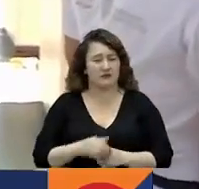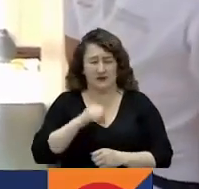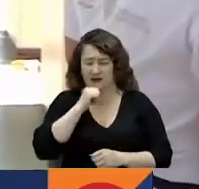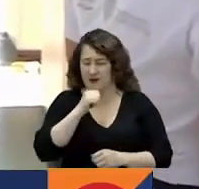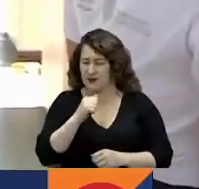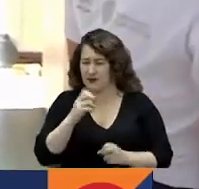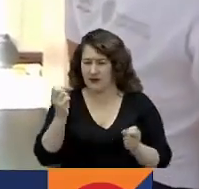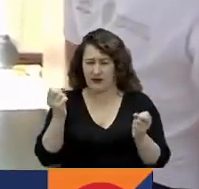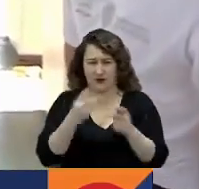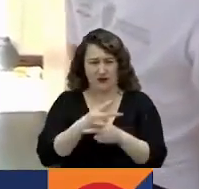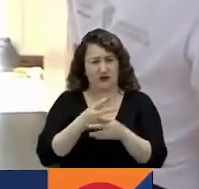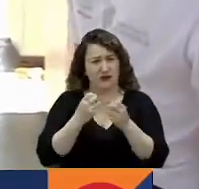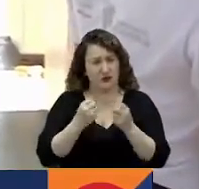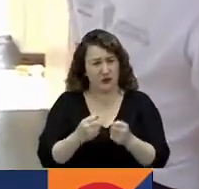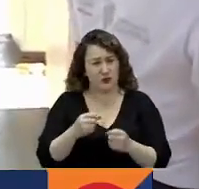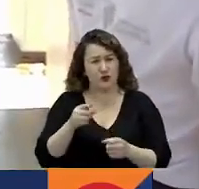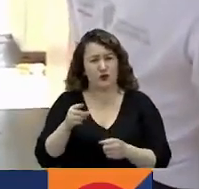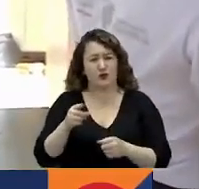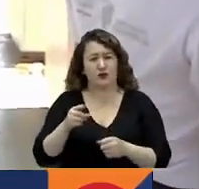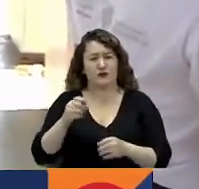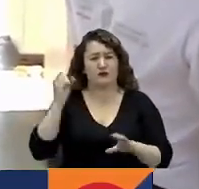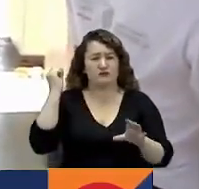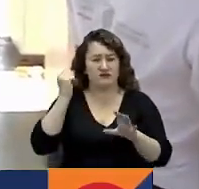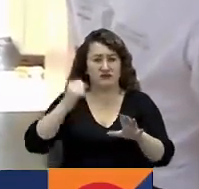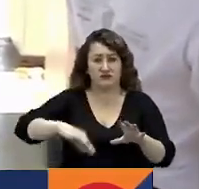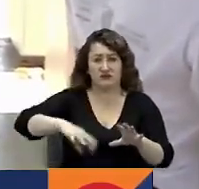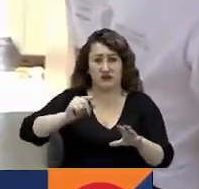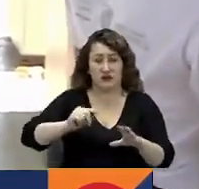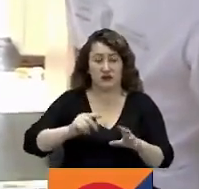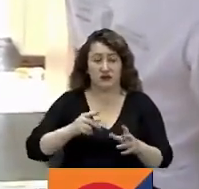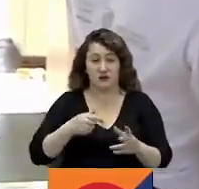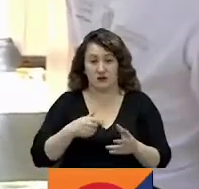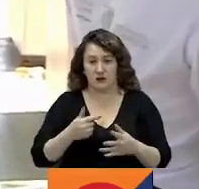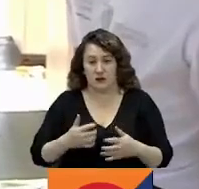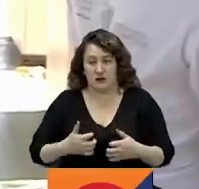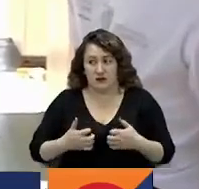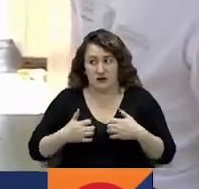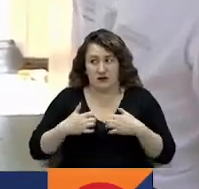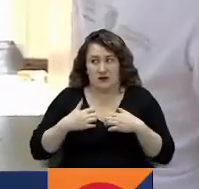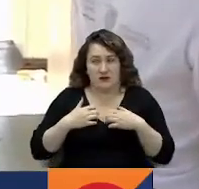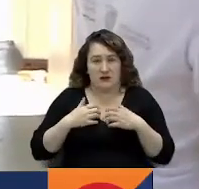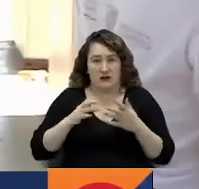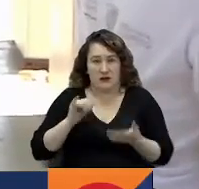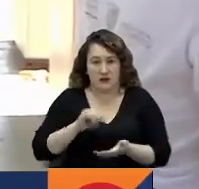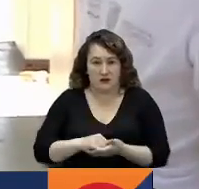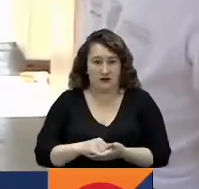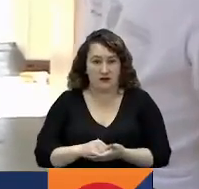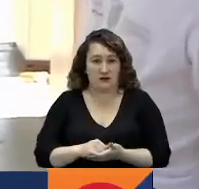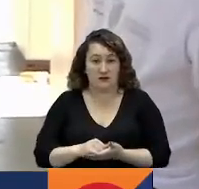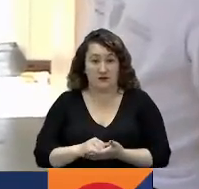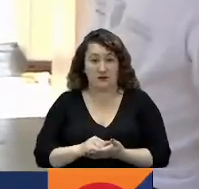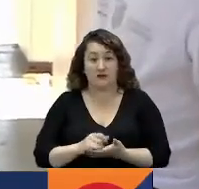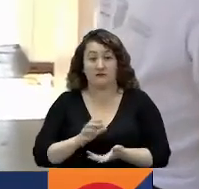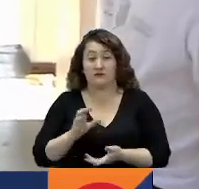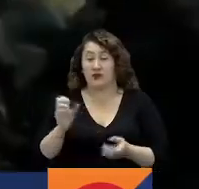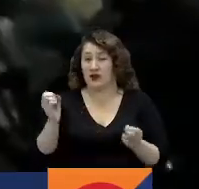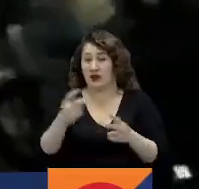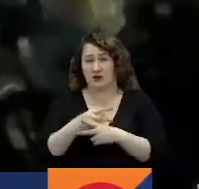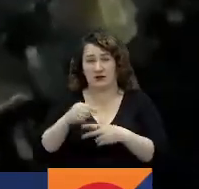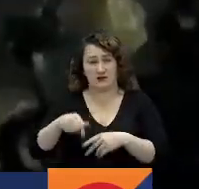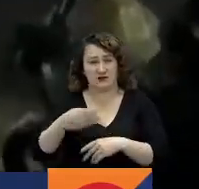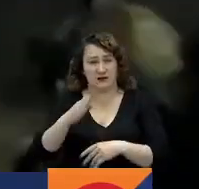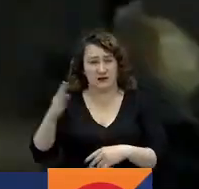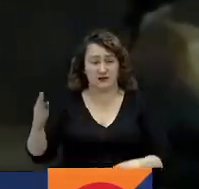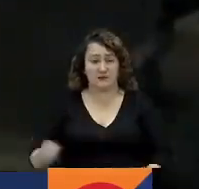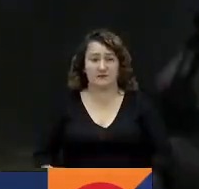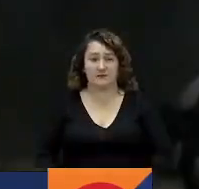violencia, mucho atraco. O sea, uno va caminando como con el miedo encima por la violencia que hay aquí en Barranquilla.